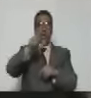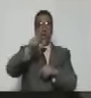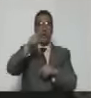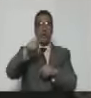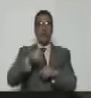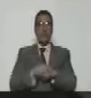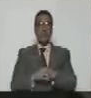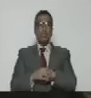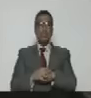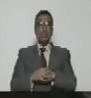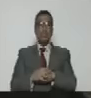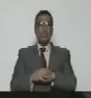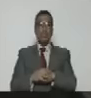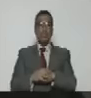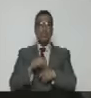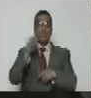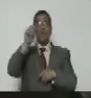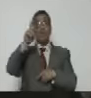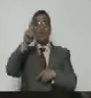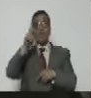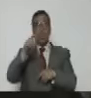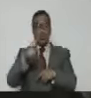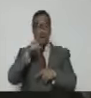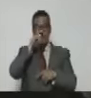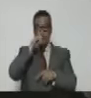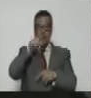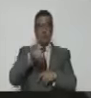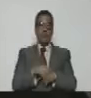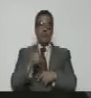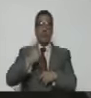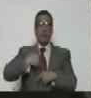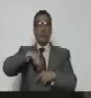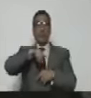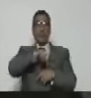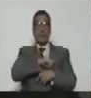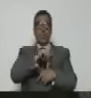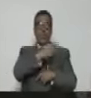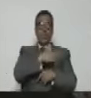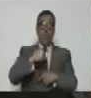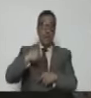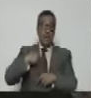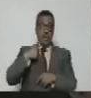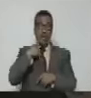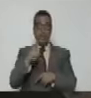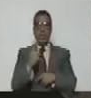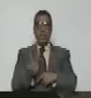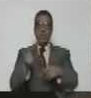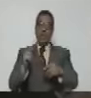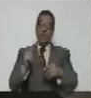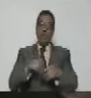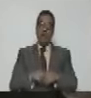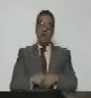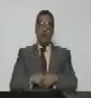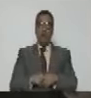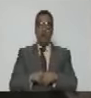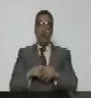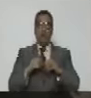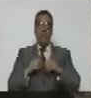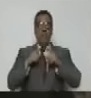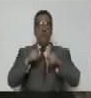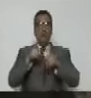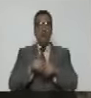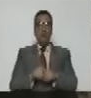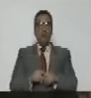por cierto, una nueva edición. Nosotros queremos además agregar en este